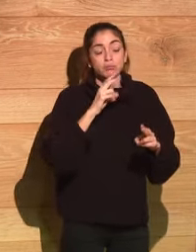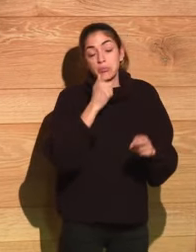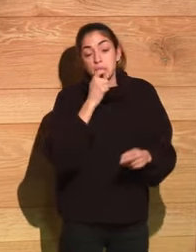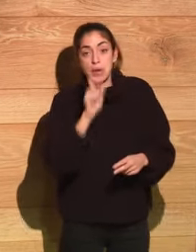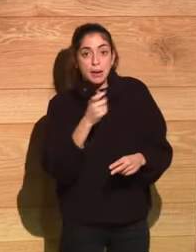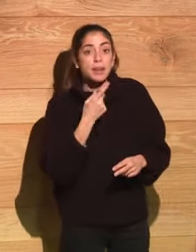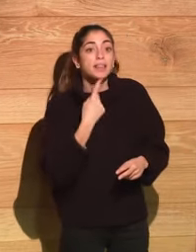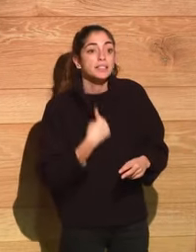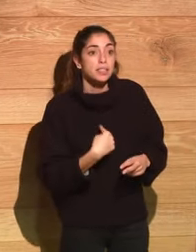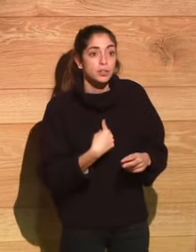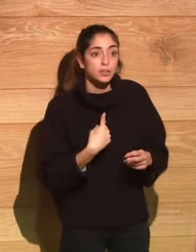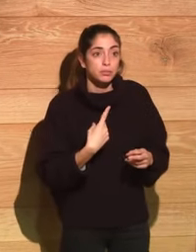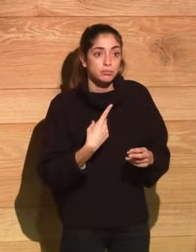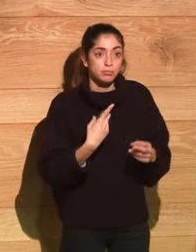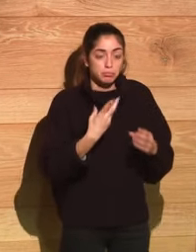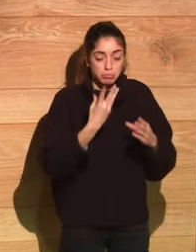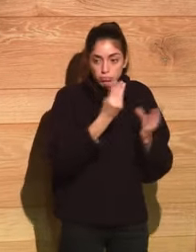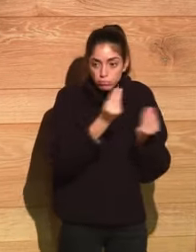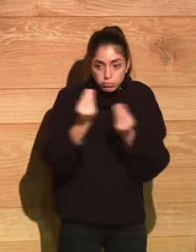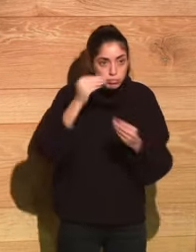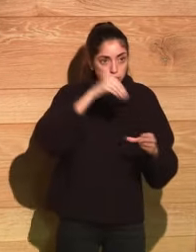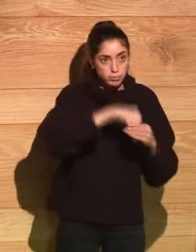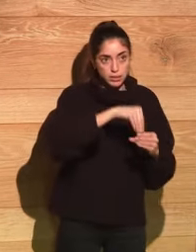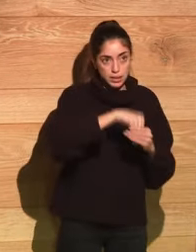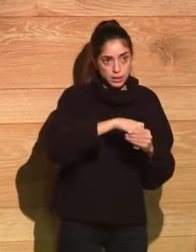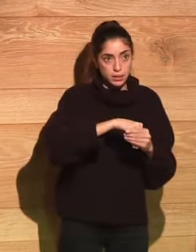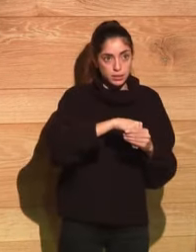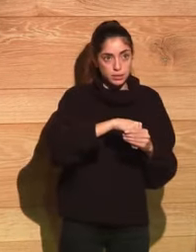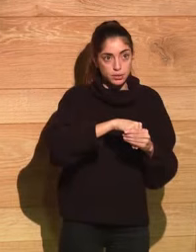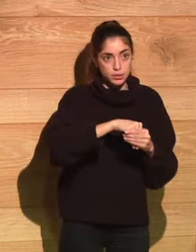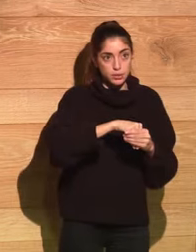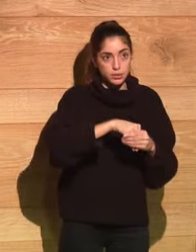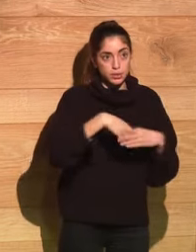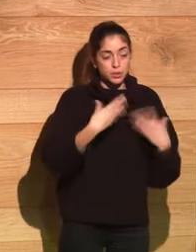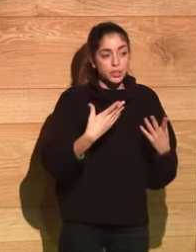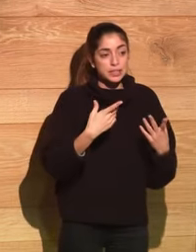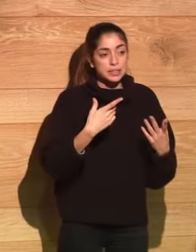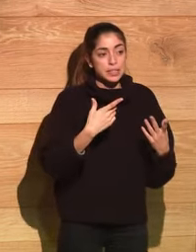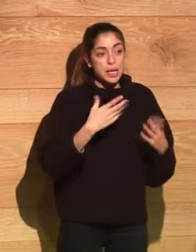sexo, amor. ¿Qué creéis que es el deseo para Rosa Chacel?